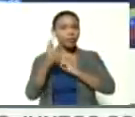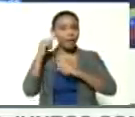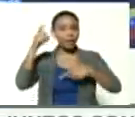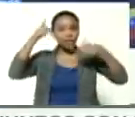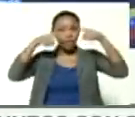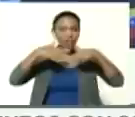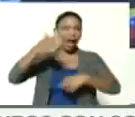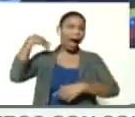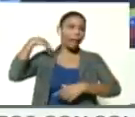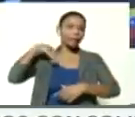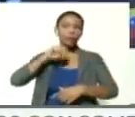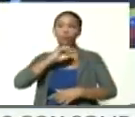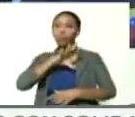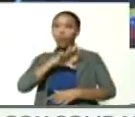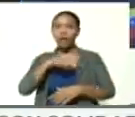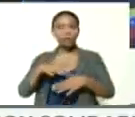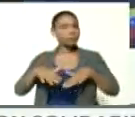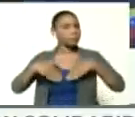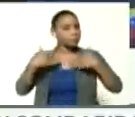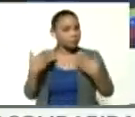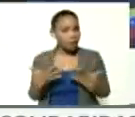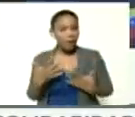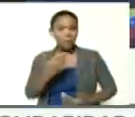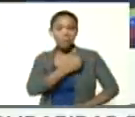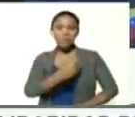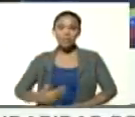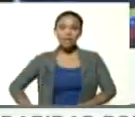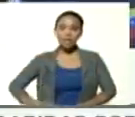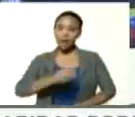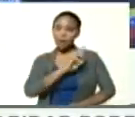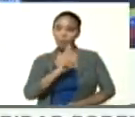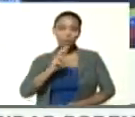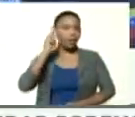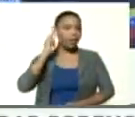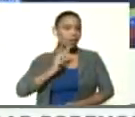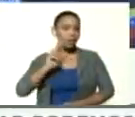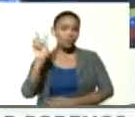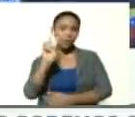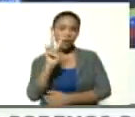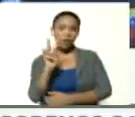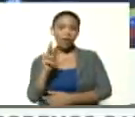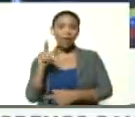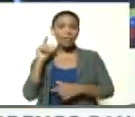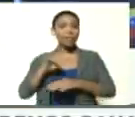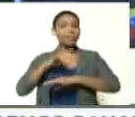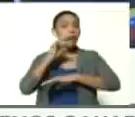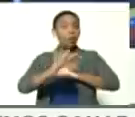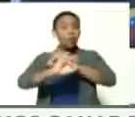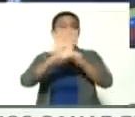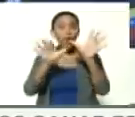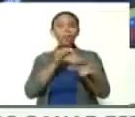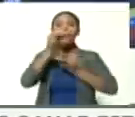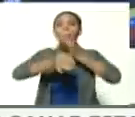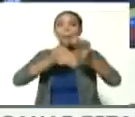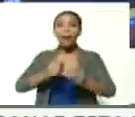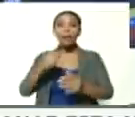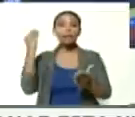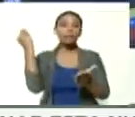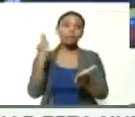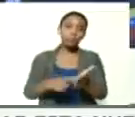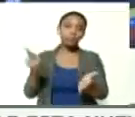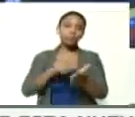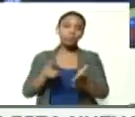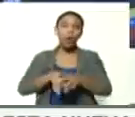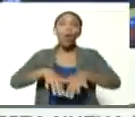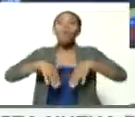Chávez, cuando presidente de la República Bolivariana de Venezuela, dejó en claro una y mil veces